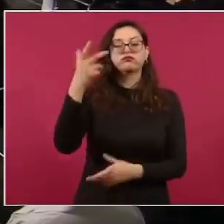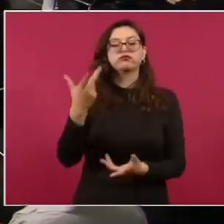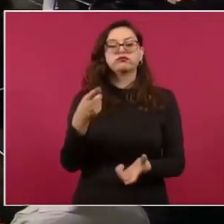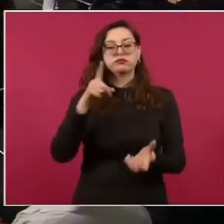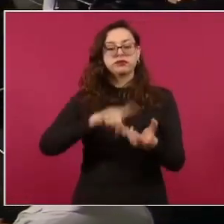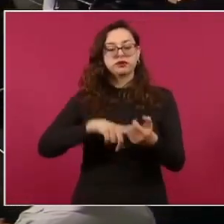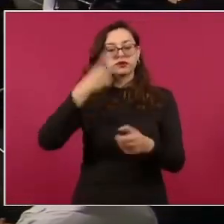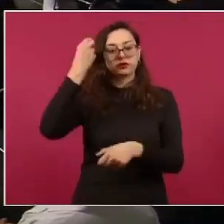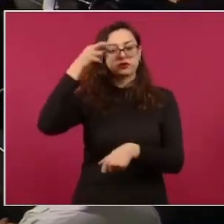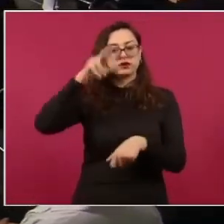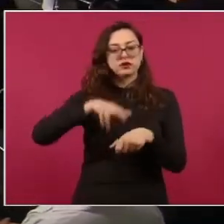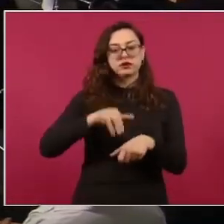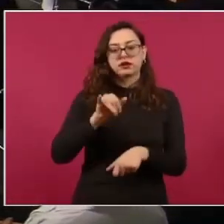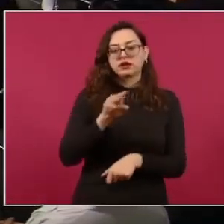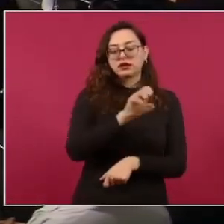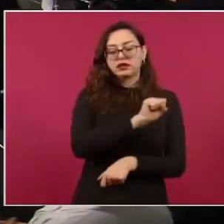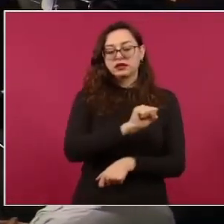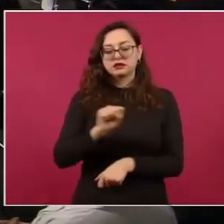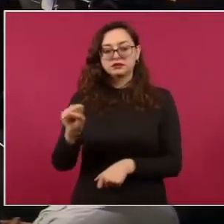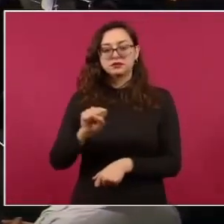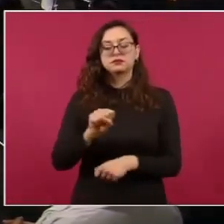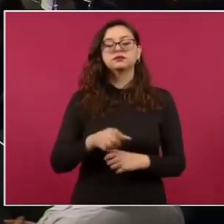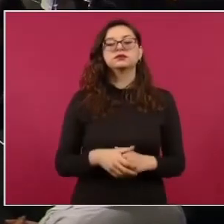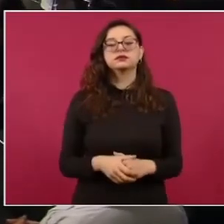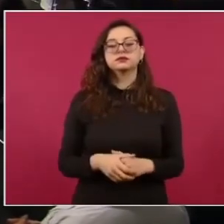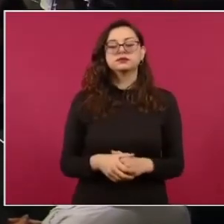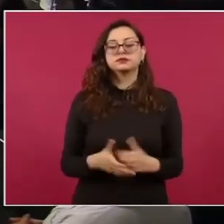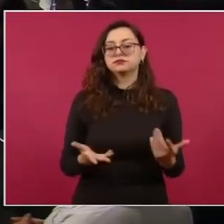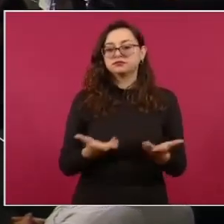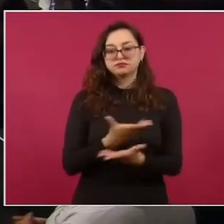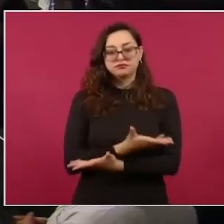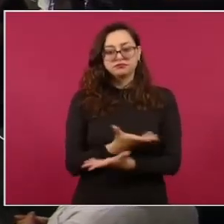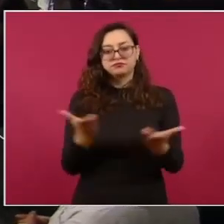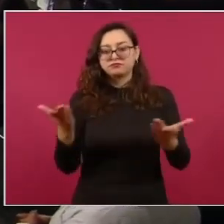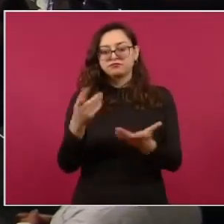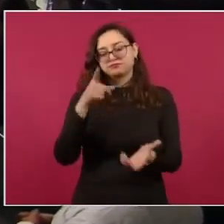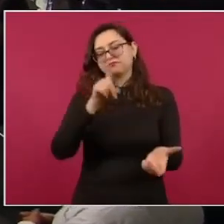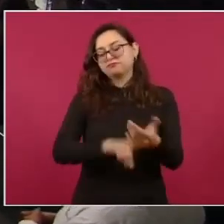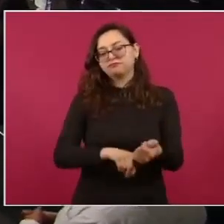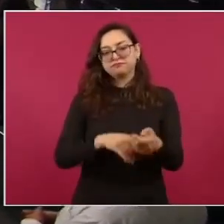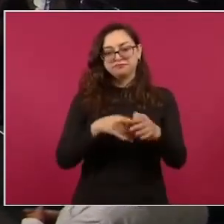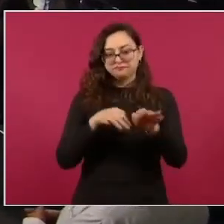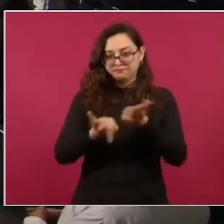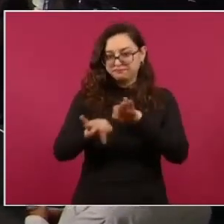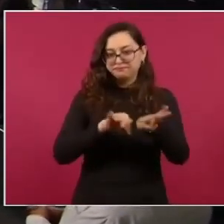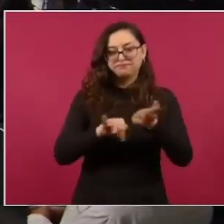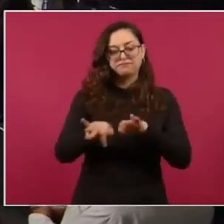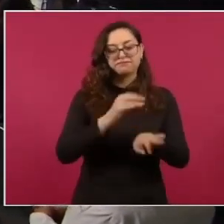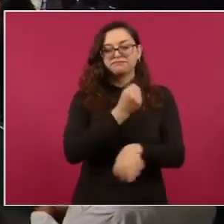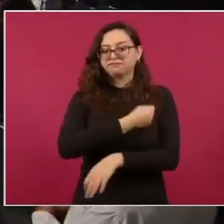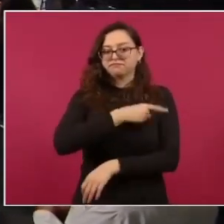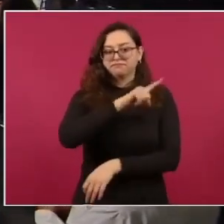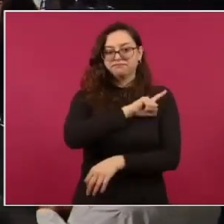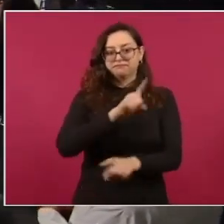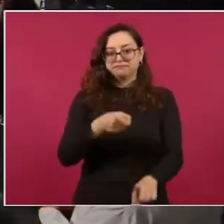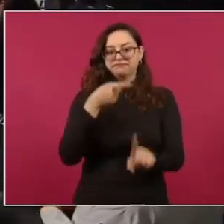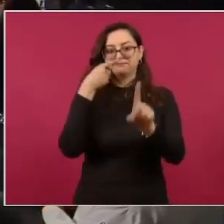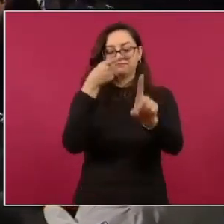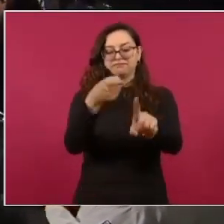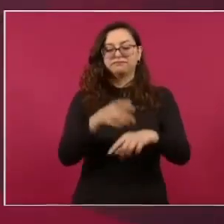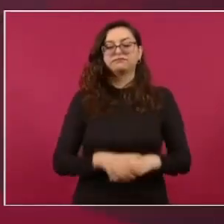IMSS, compañeras y compañeros del sector salud. El día martes 19 de enero del año